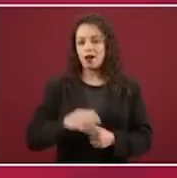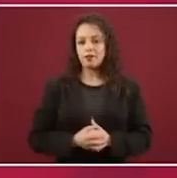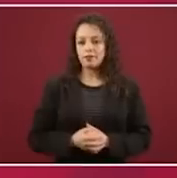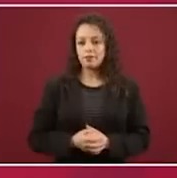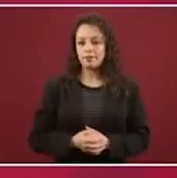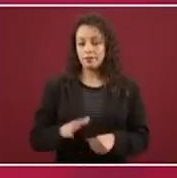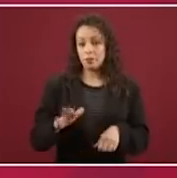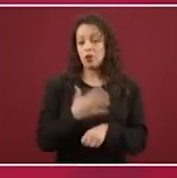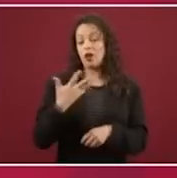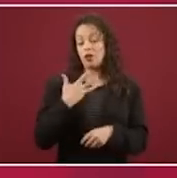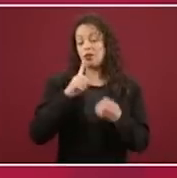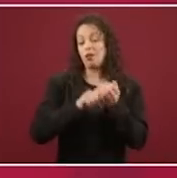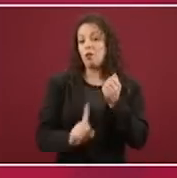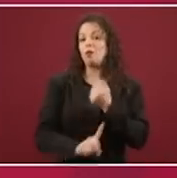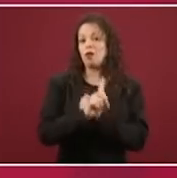lo académico